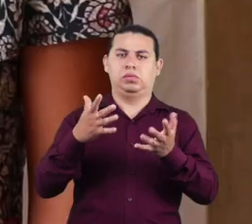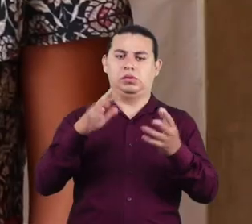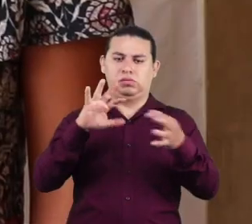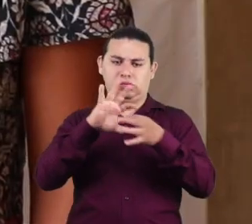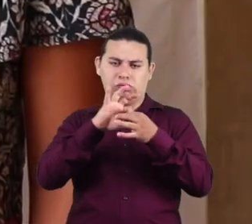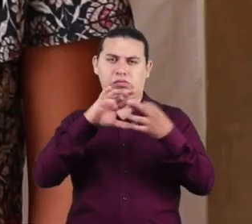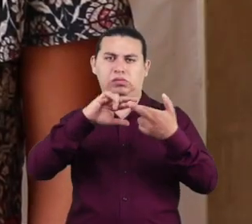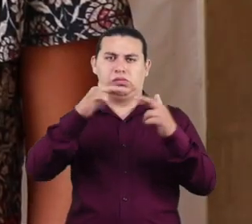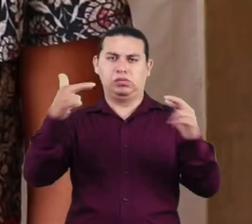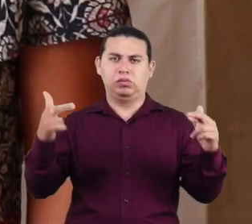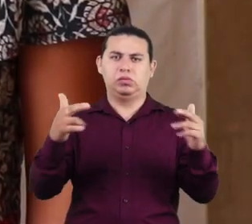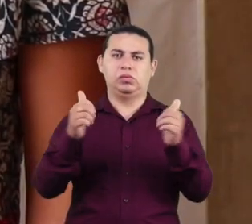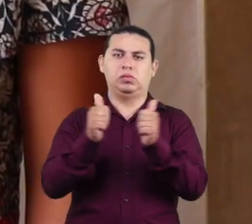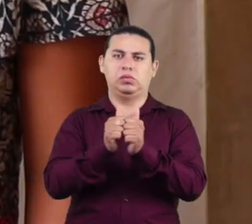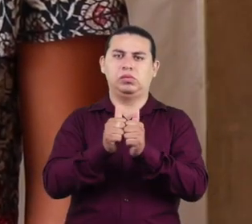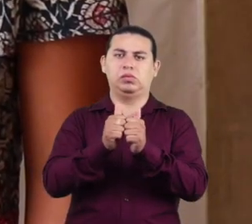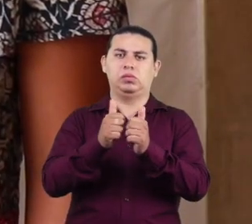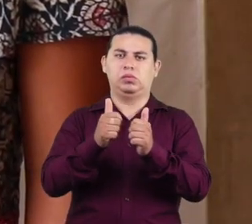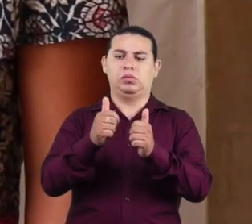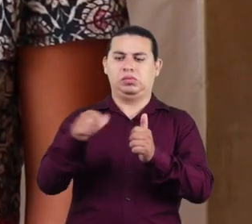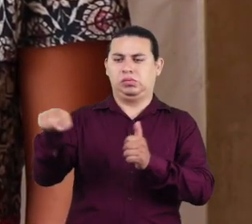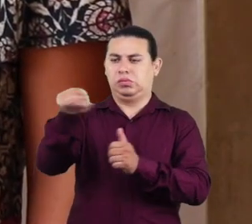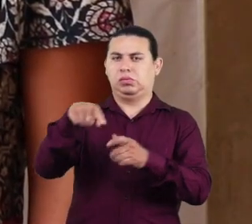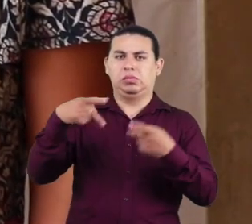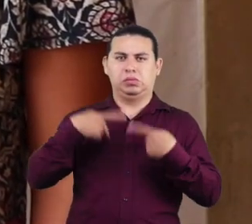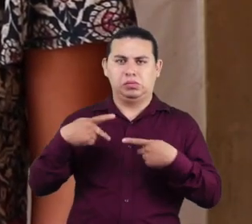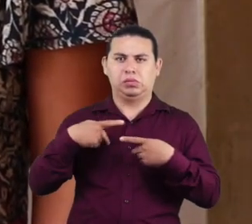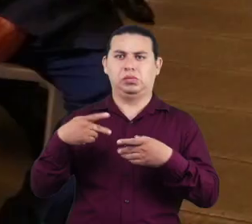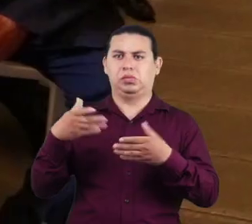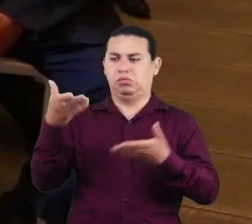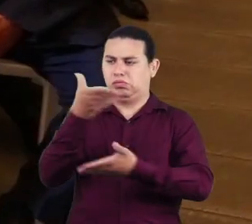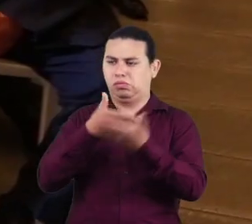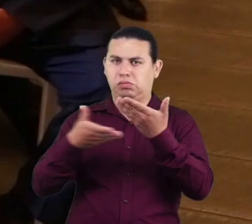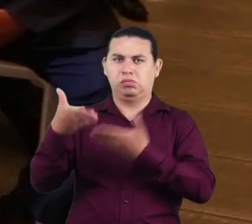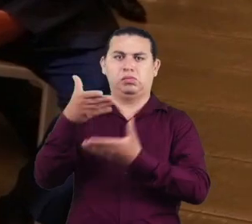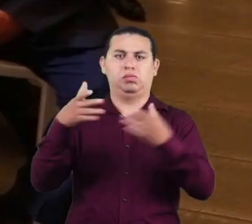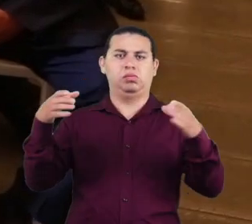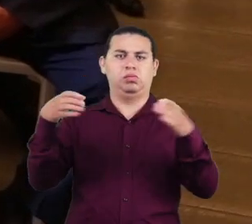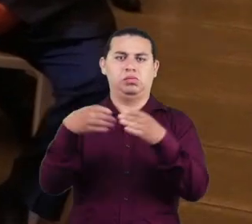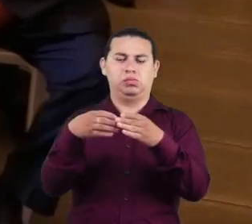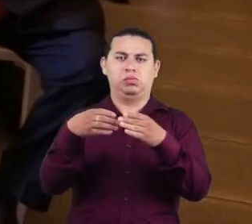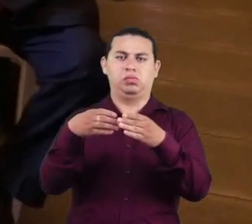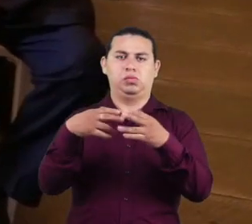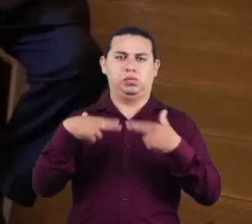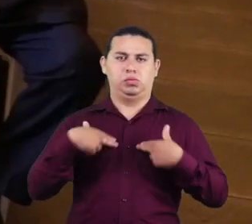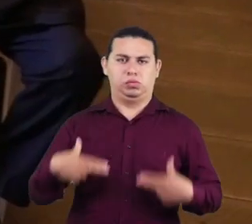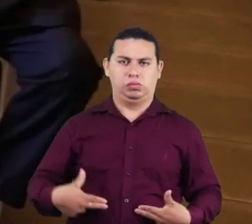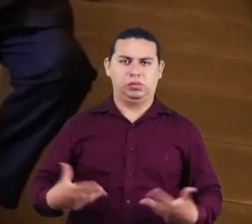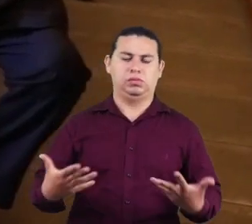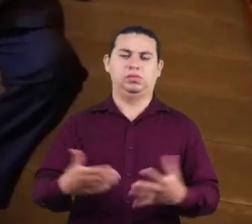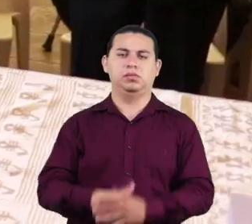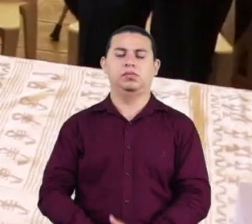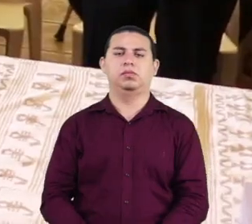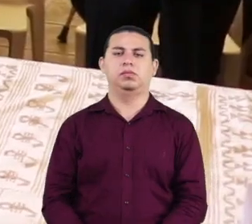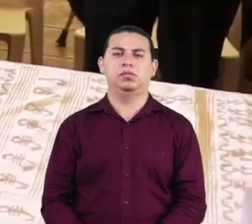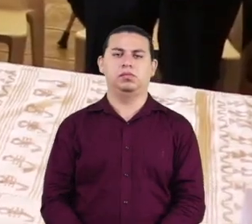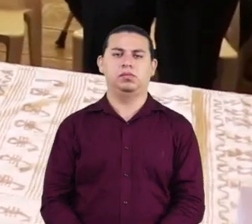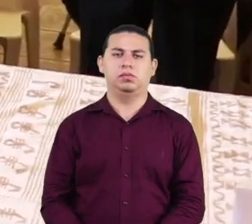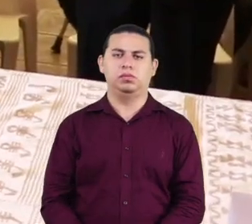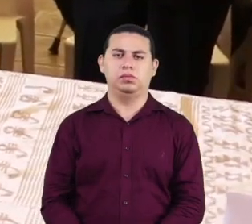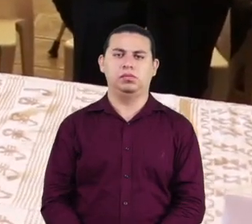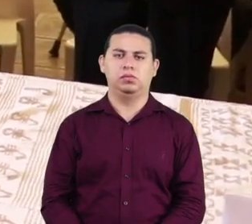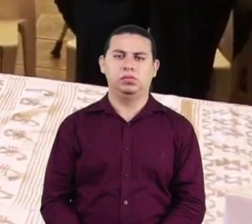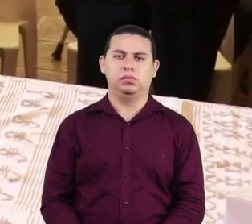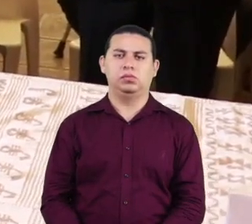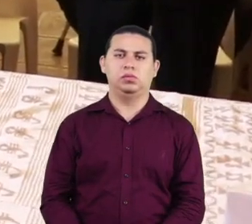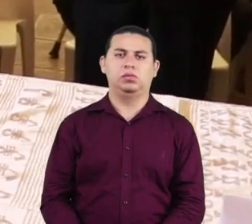una buena relación entre todos como habitantes. Y en